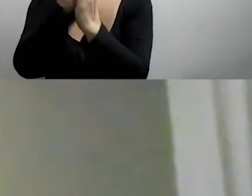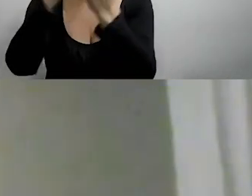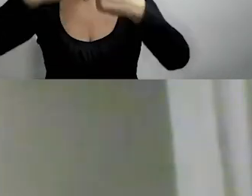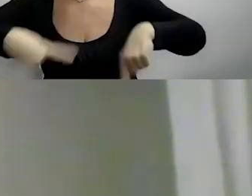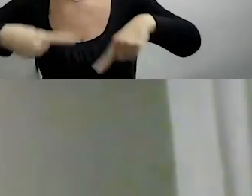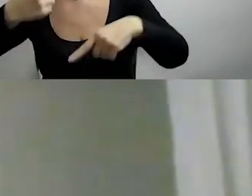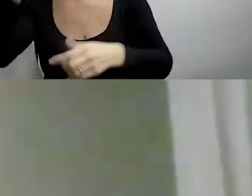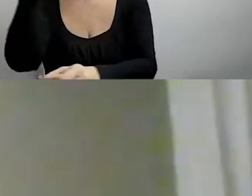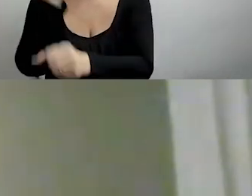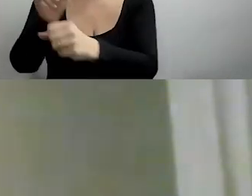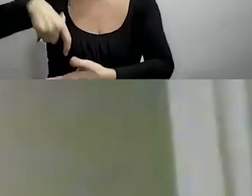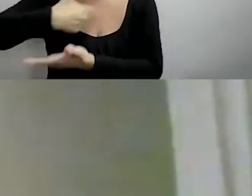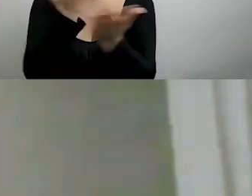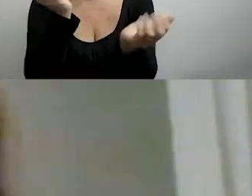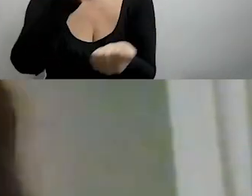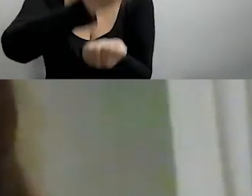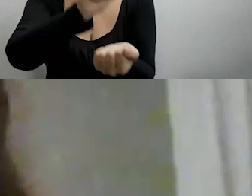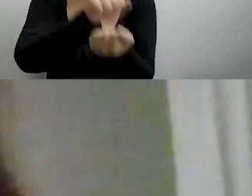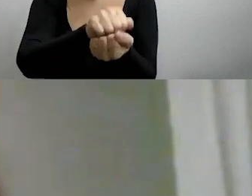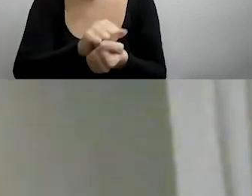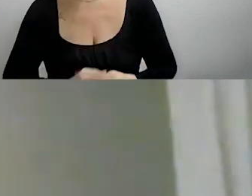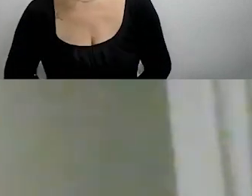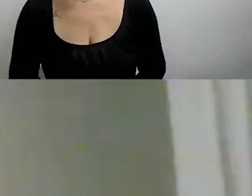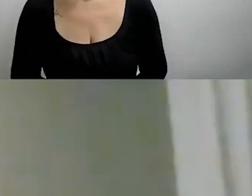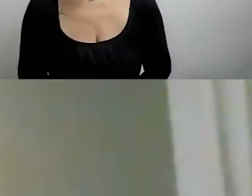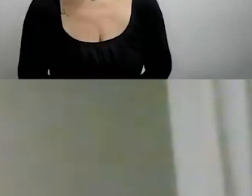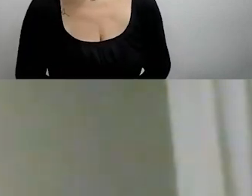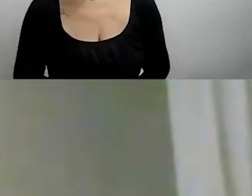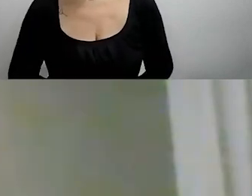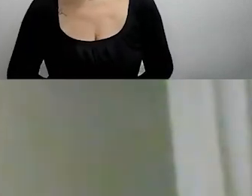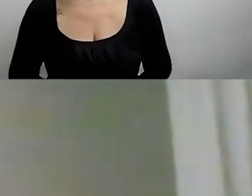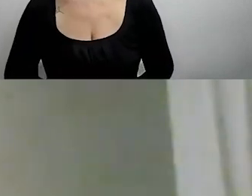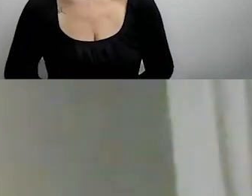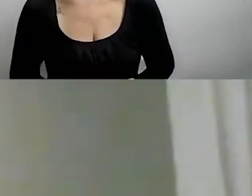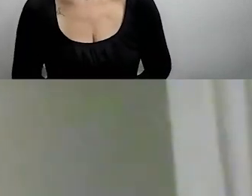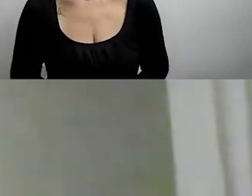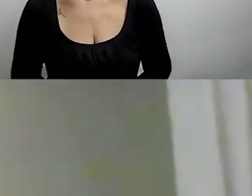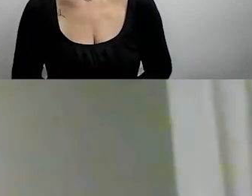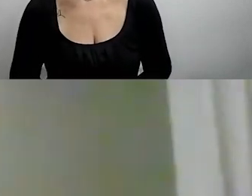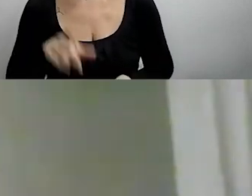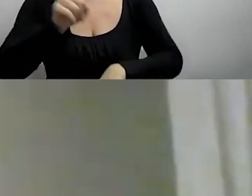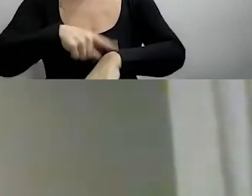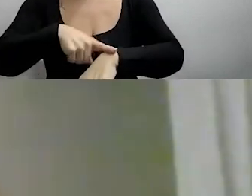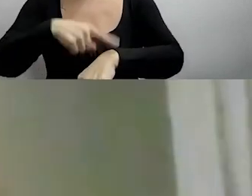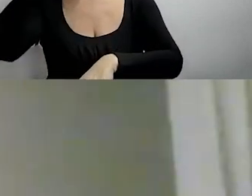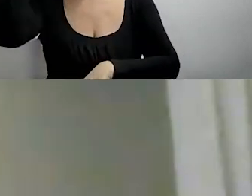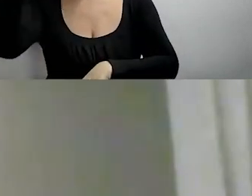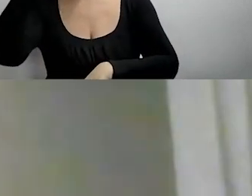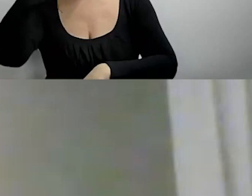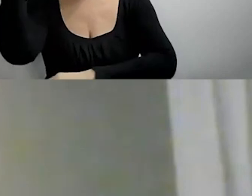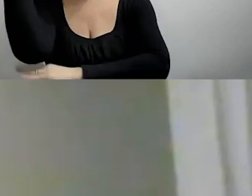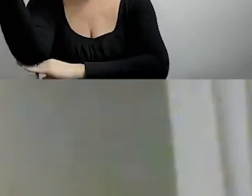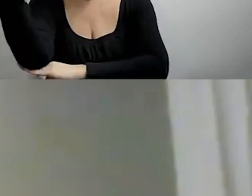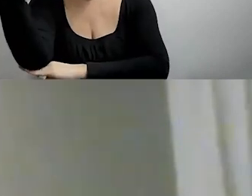Social, editorial Osmar Bullati. Después, cuando ya le demos la palabra a Edgardo, les comento el